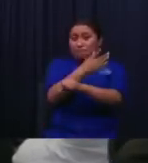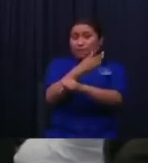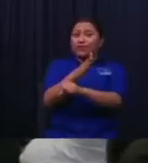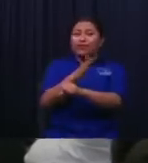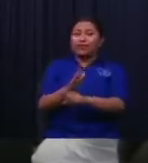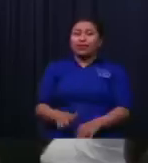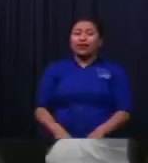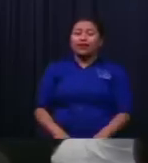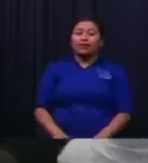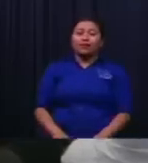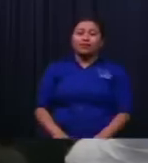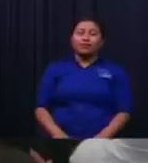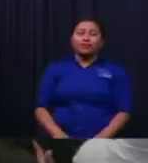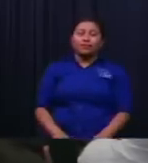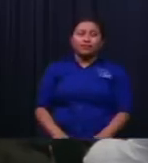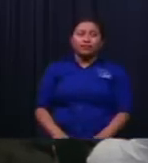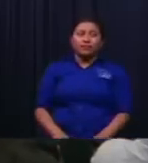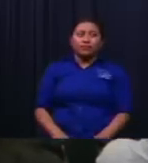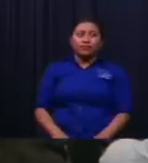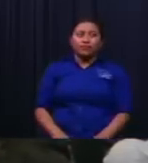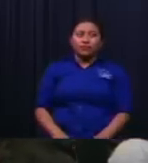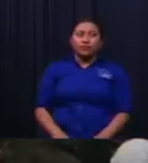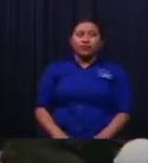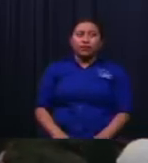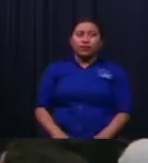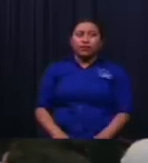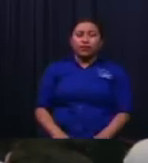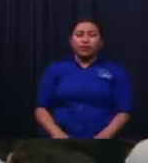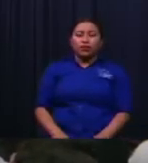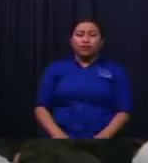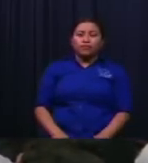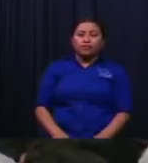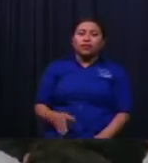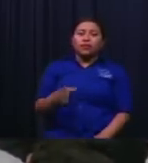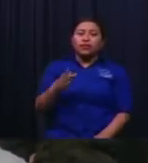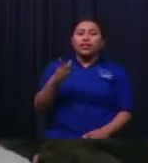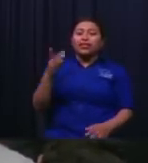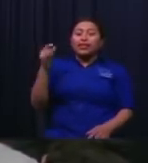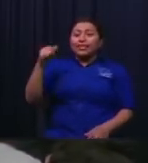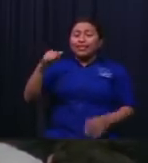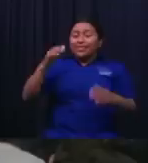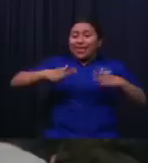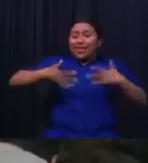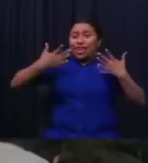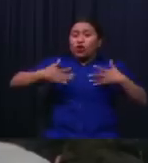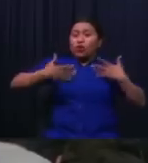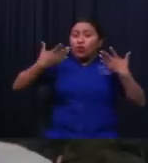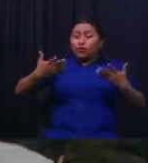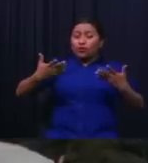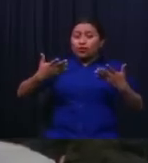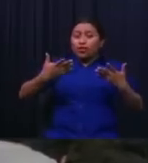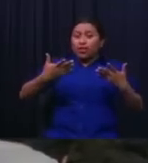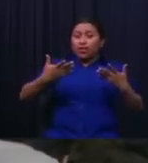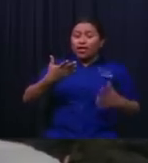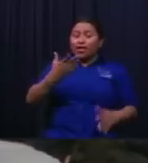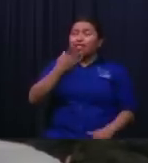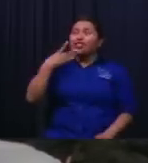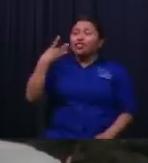Dios. Y si está preparando mesa delante de ti, en presencia de tus